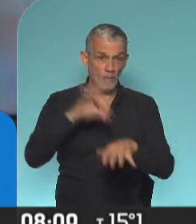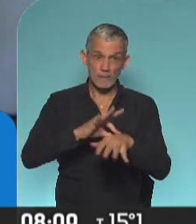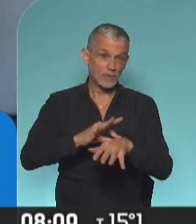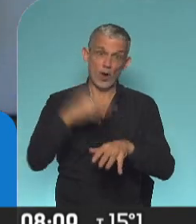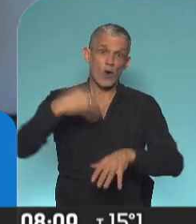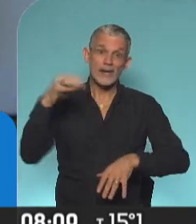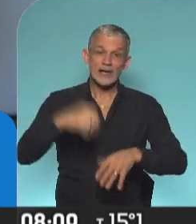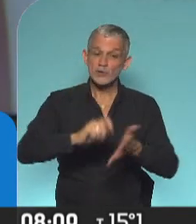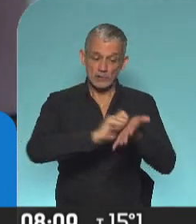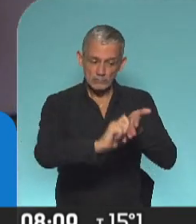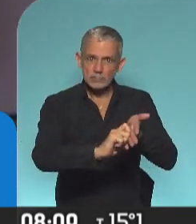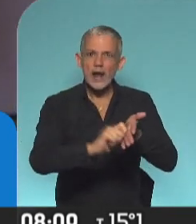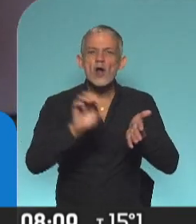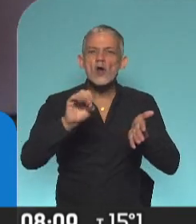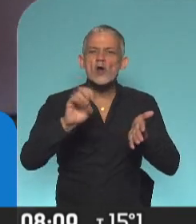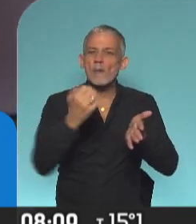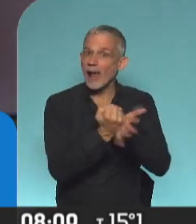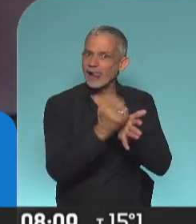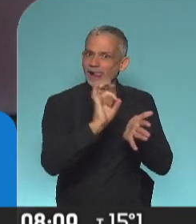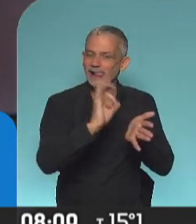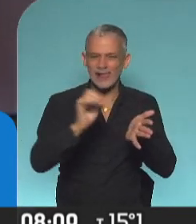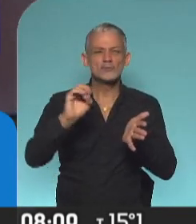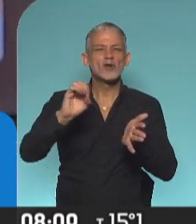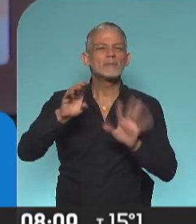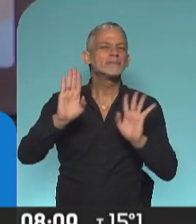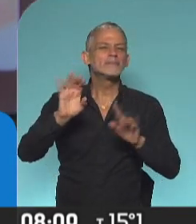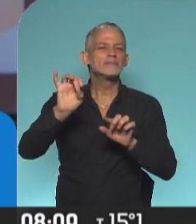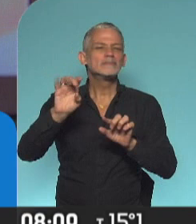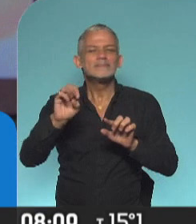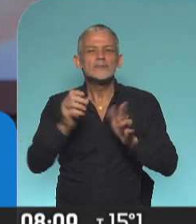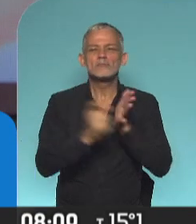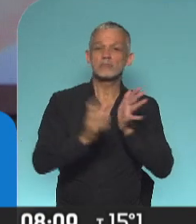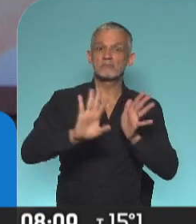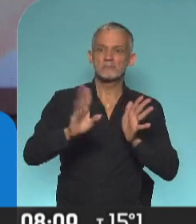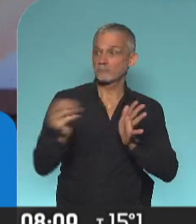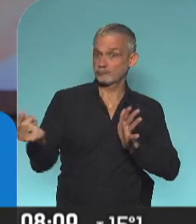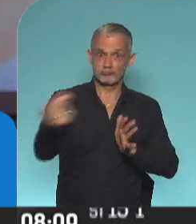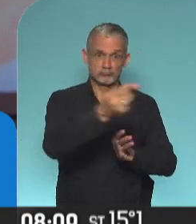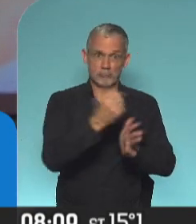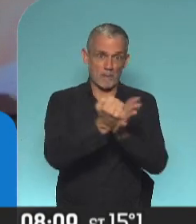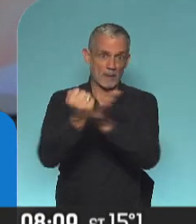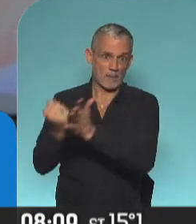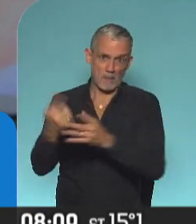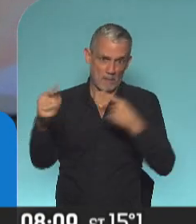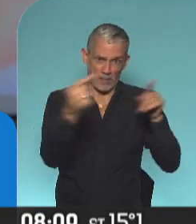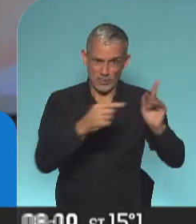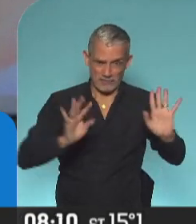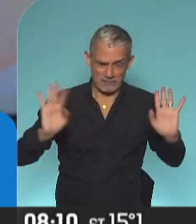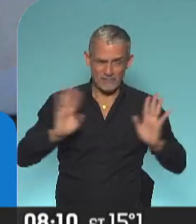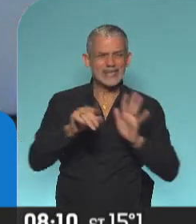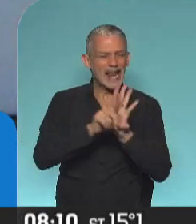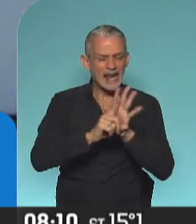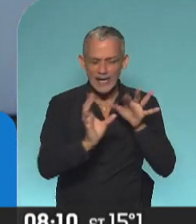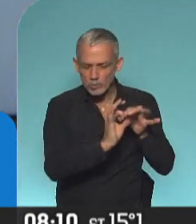obligados a prescribir por nombre genérico. La receta de PAMI permite esto y además, de acuerdo a la ley también,